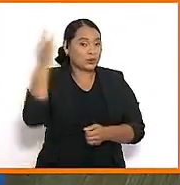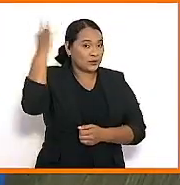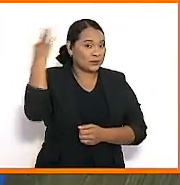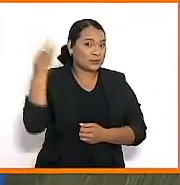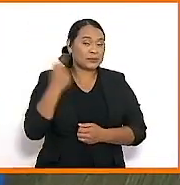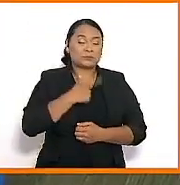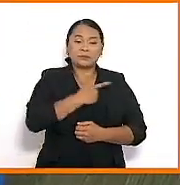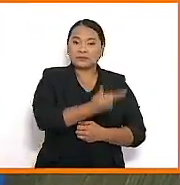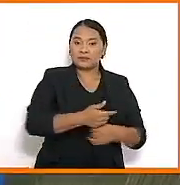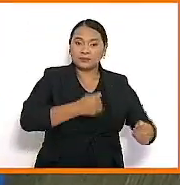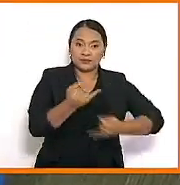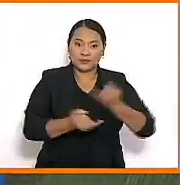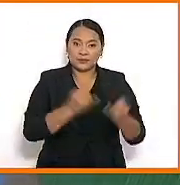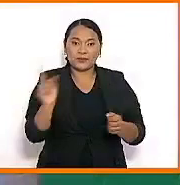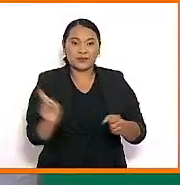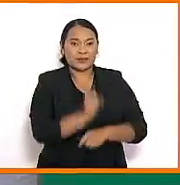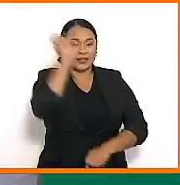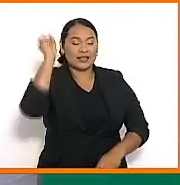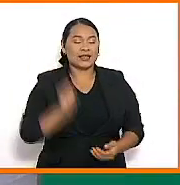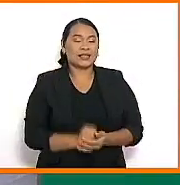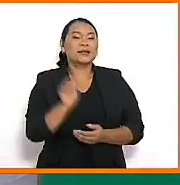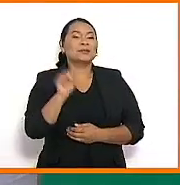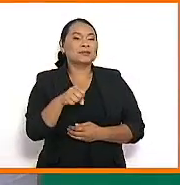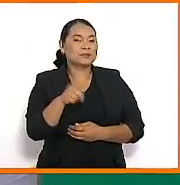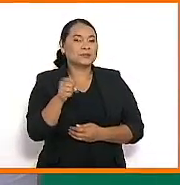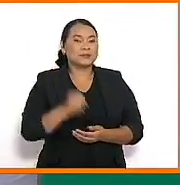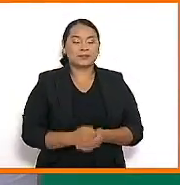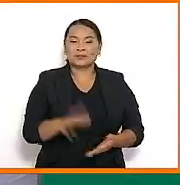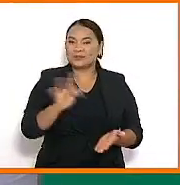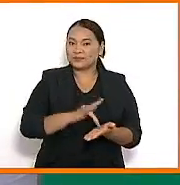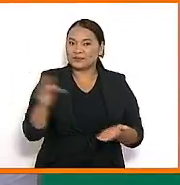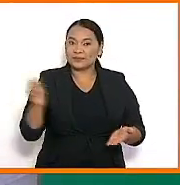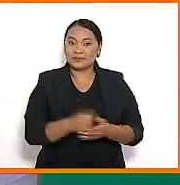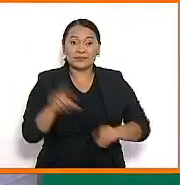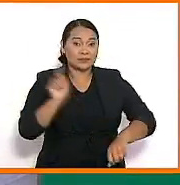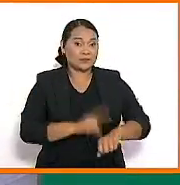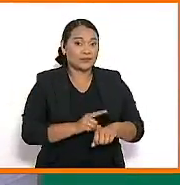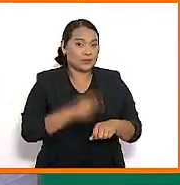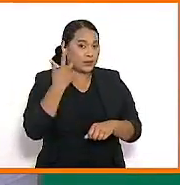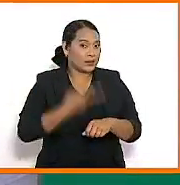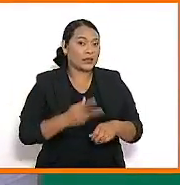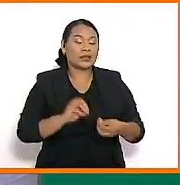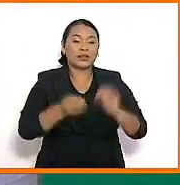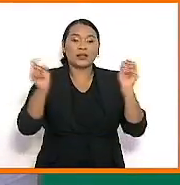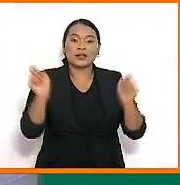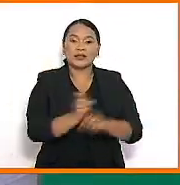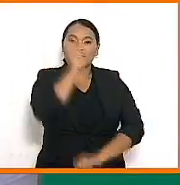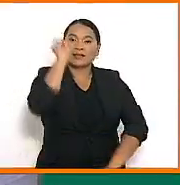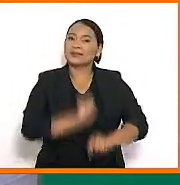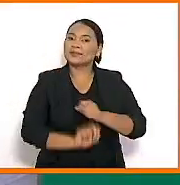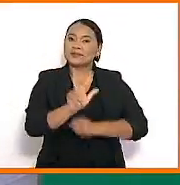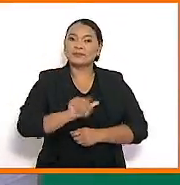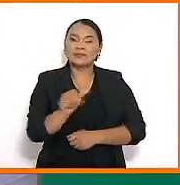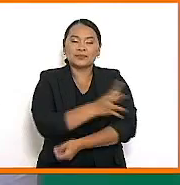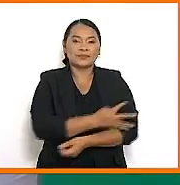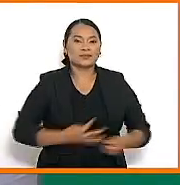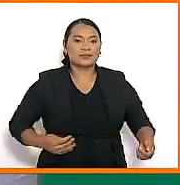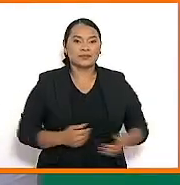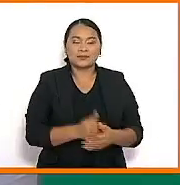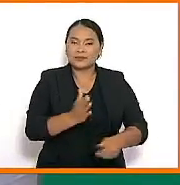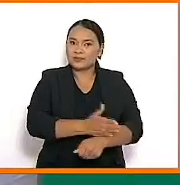Francini para pegar y ganar. Claro que sí, Tatiana. Muchas gracias. Vamos a conocer tus tres números ganadores en Pega 3 para esta tarde. Pero